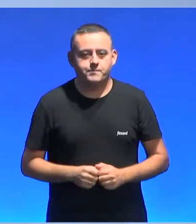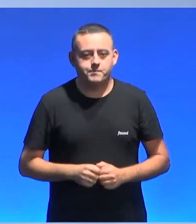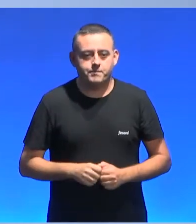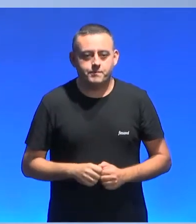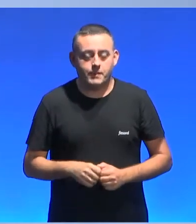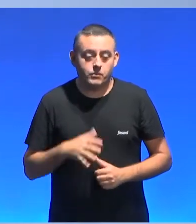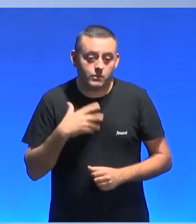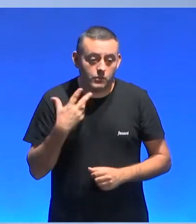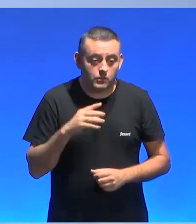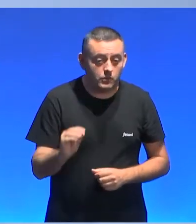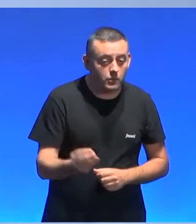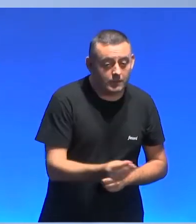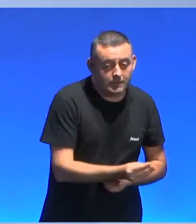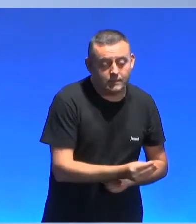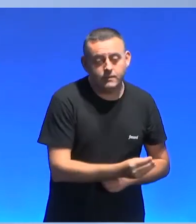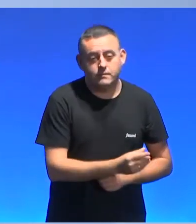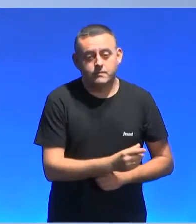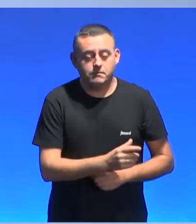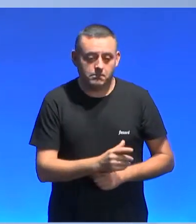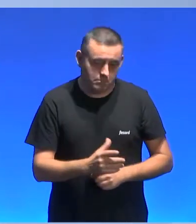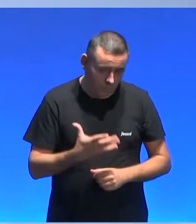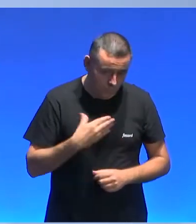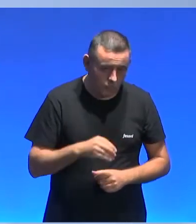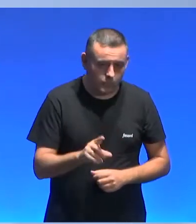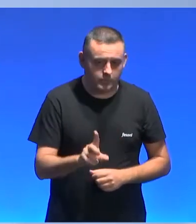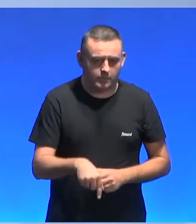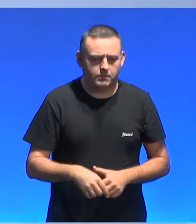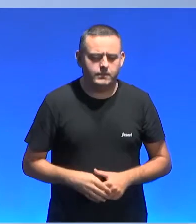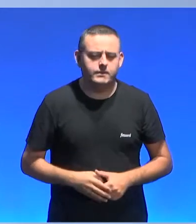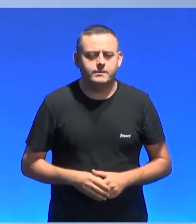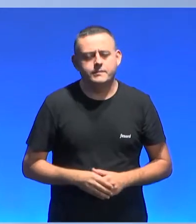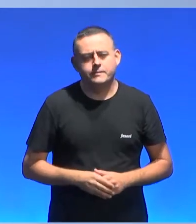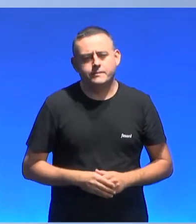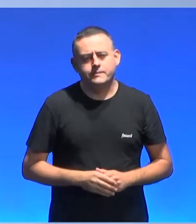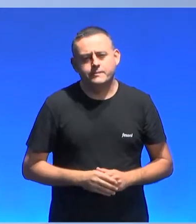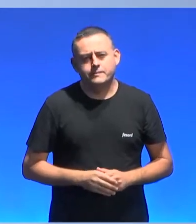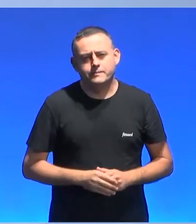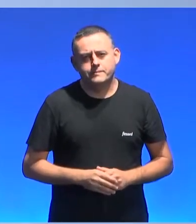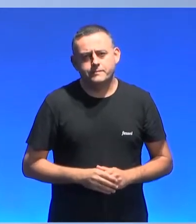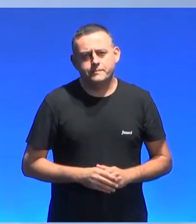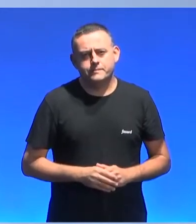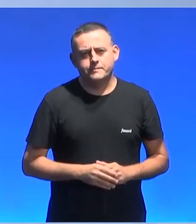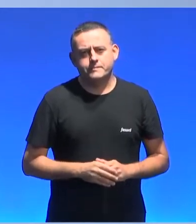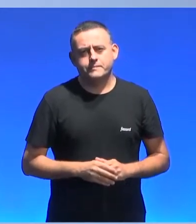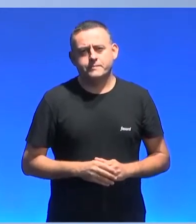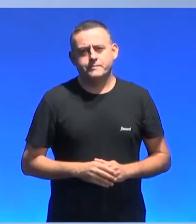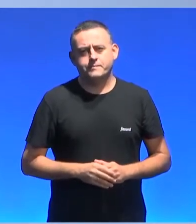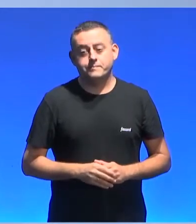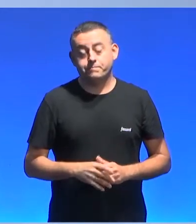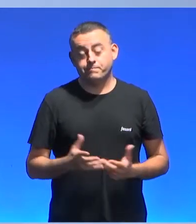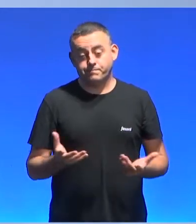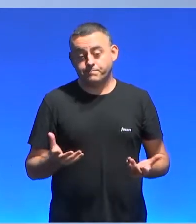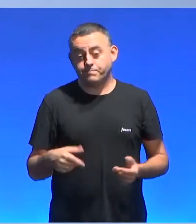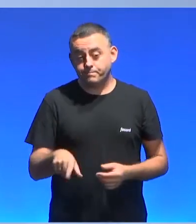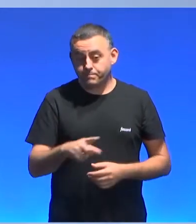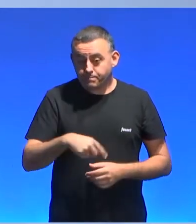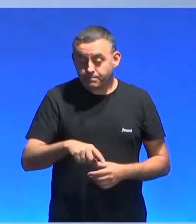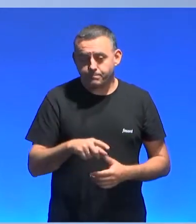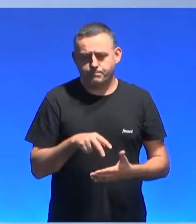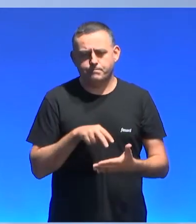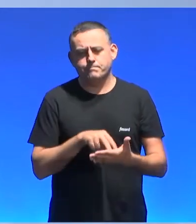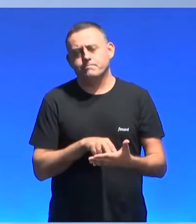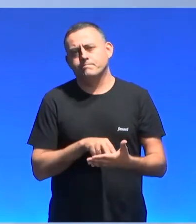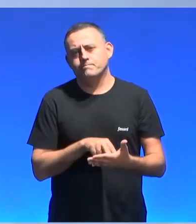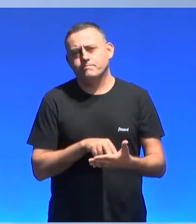quizás. Es decir, que hemos podido vivir la experiencia de la calle o